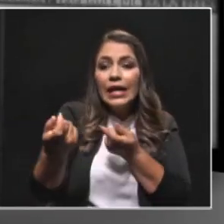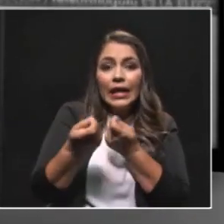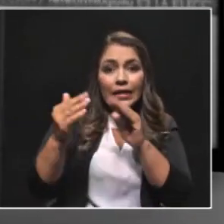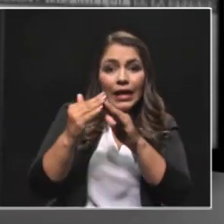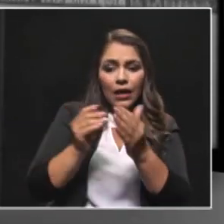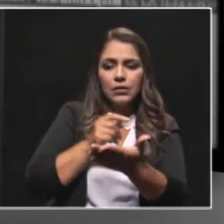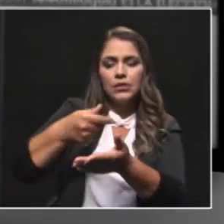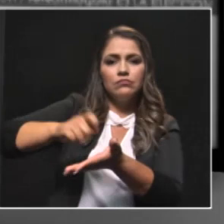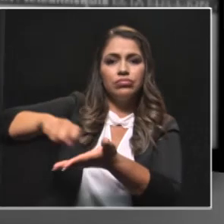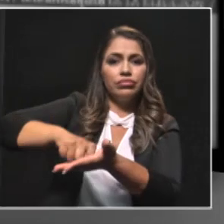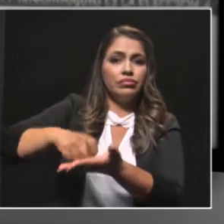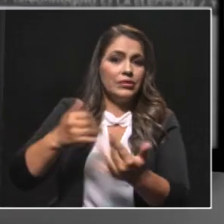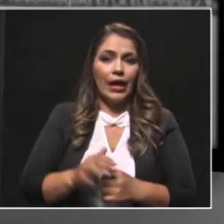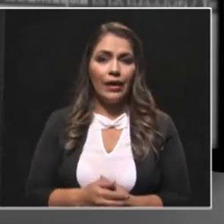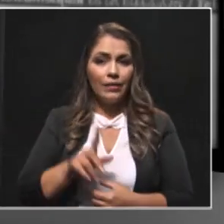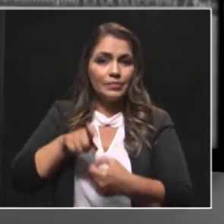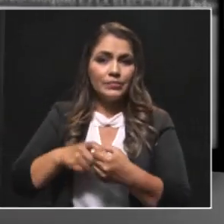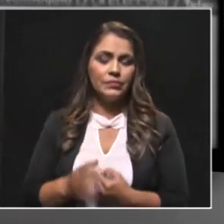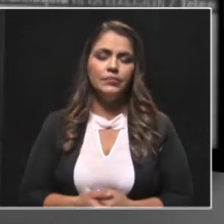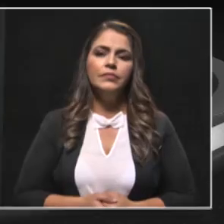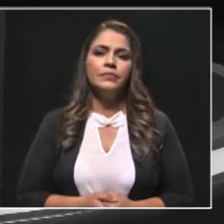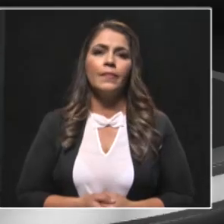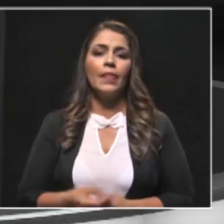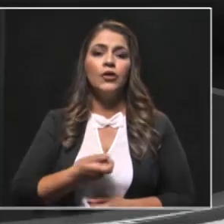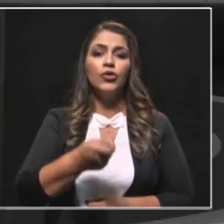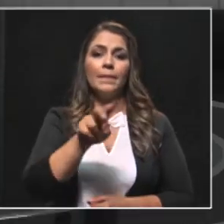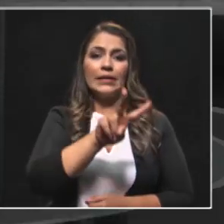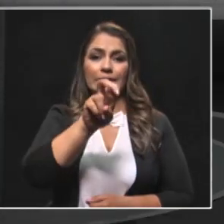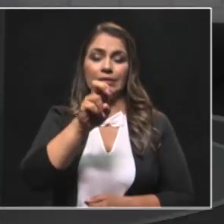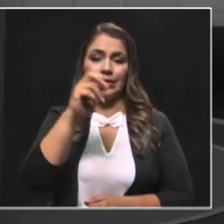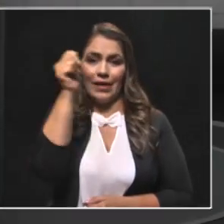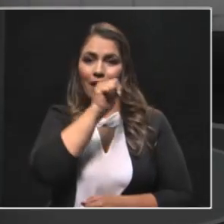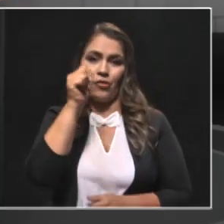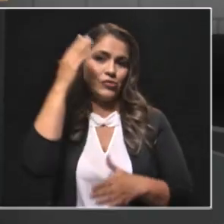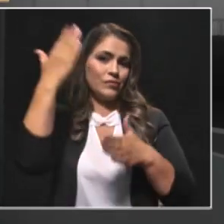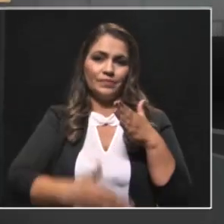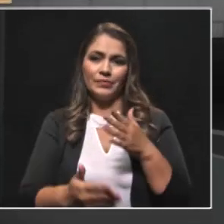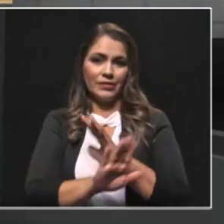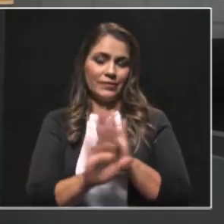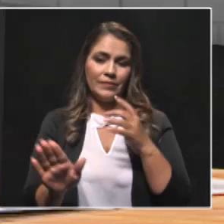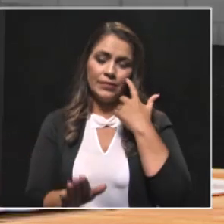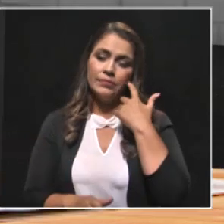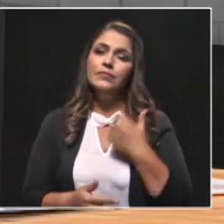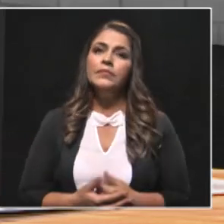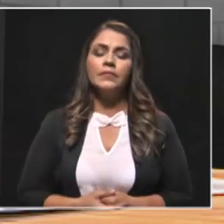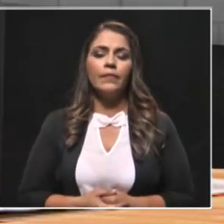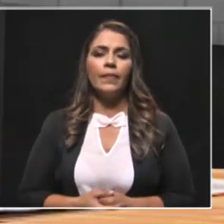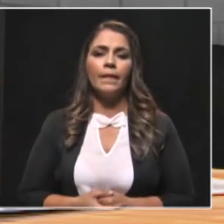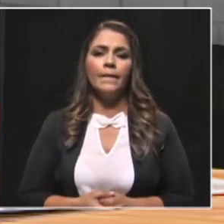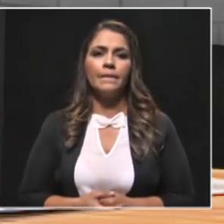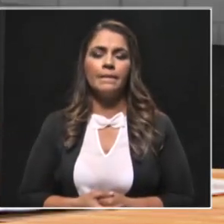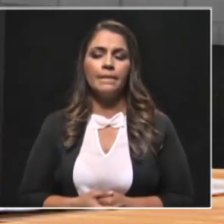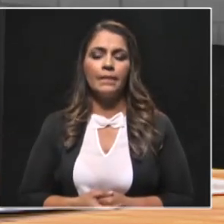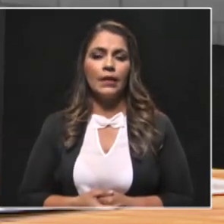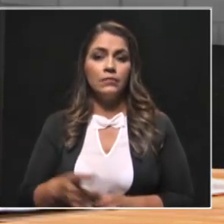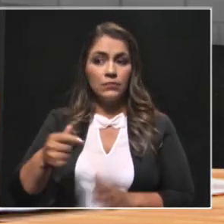cerca de la casa, estamos ahí. Exactamente, tenemos plazo hasta el 27 de agosto para hacerlo. La registraduría ha dispuesto no